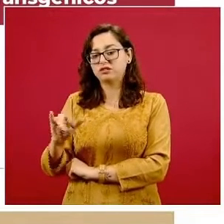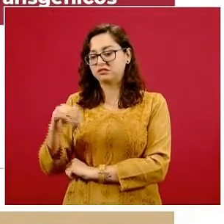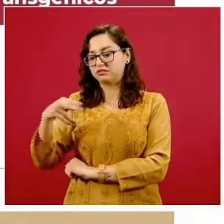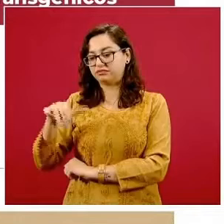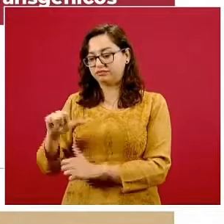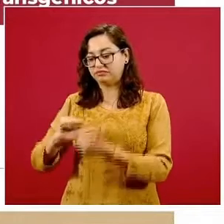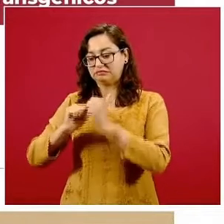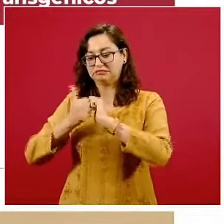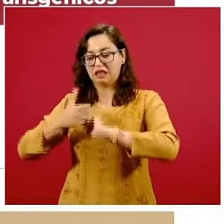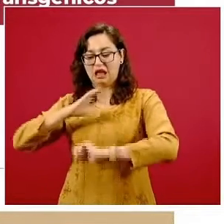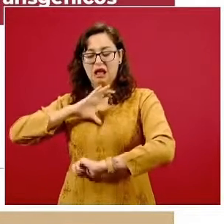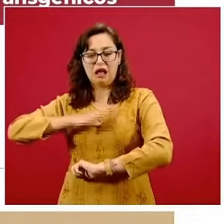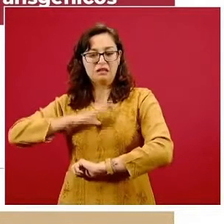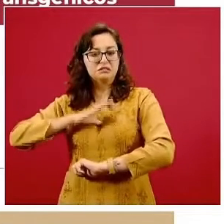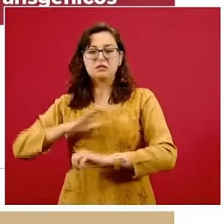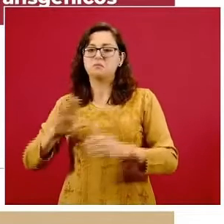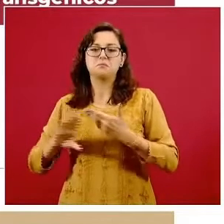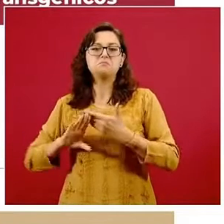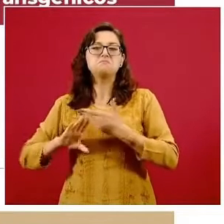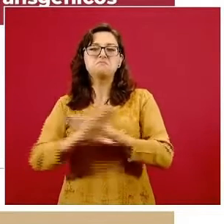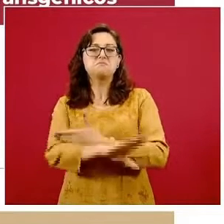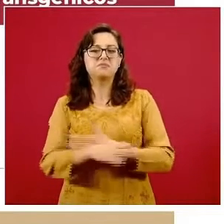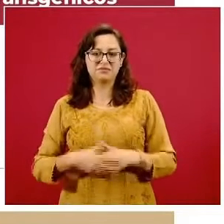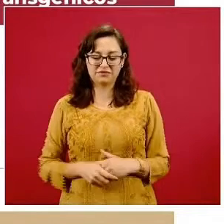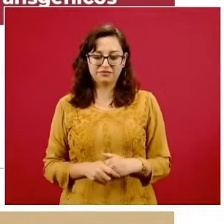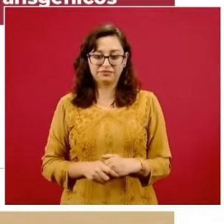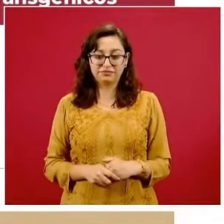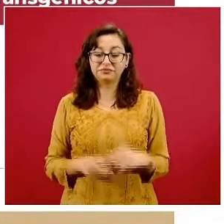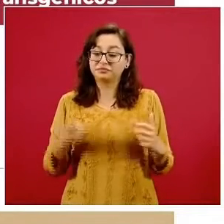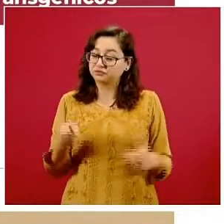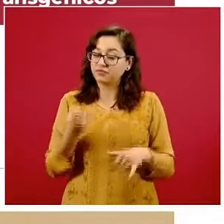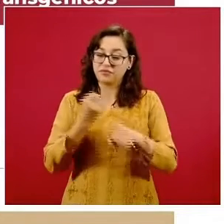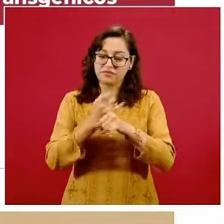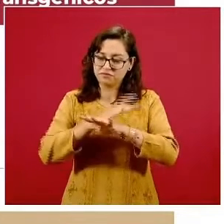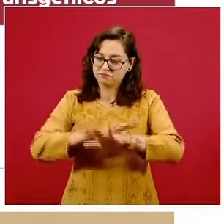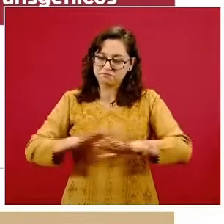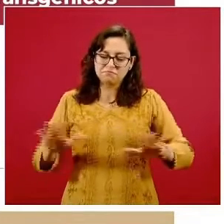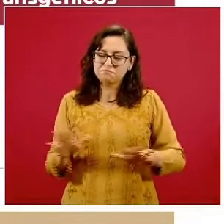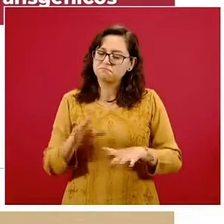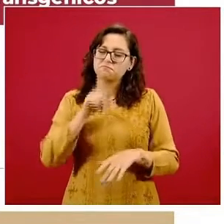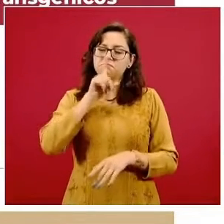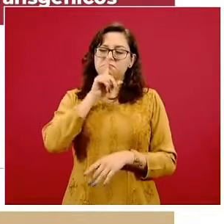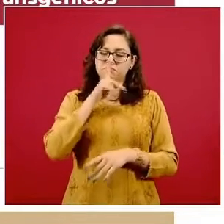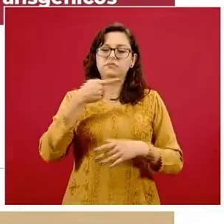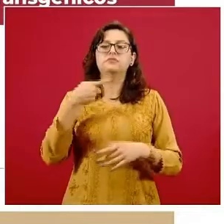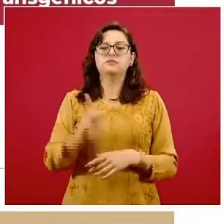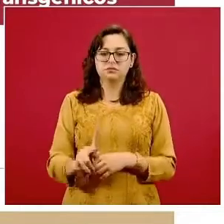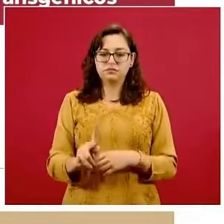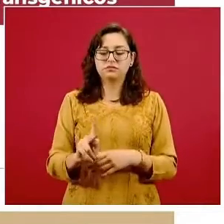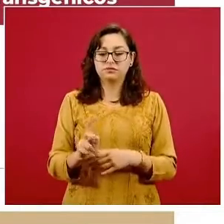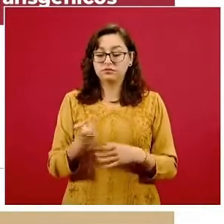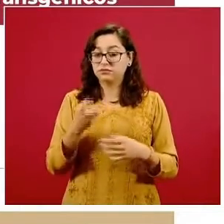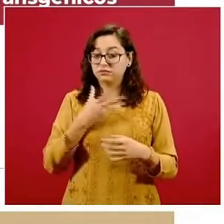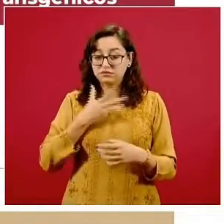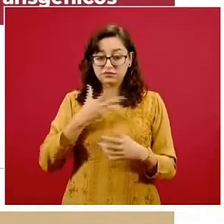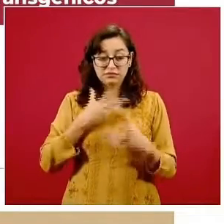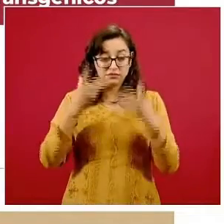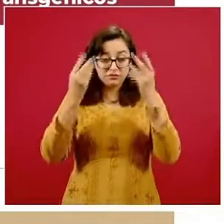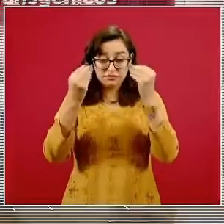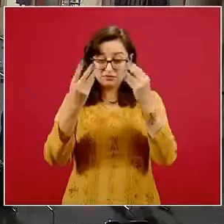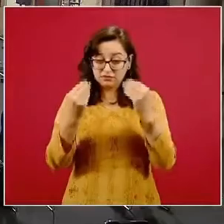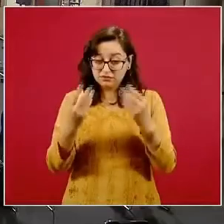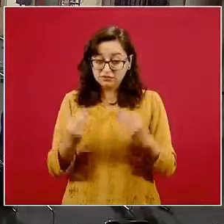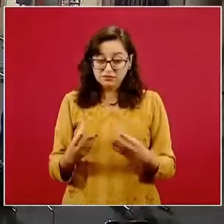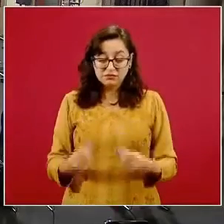cancerígeno, que los maíces híbridos. Y bueno, ya no les doy más datos, pero hay muchos datos que asocian